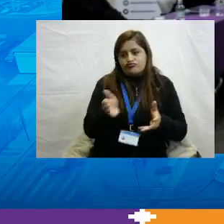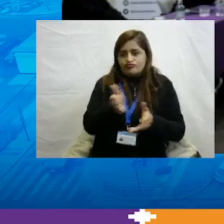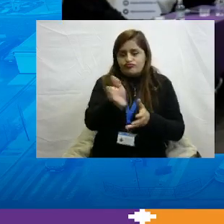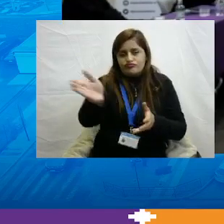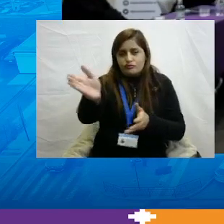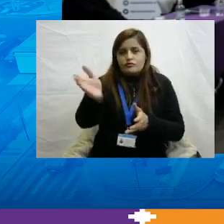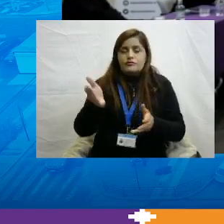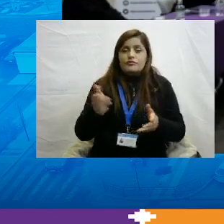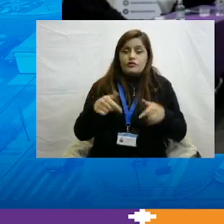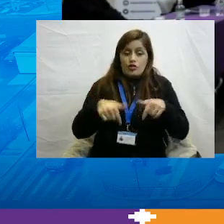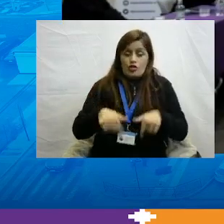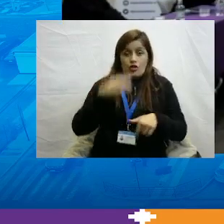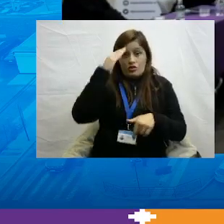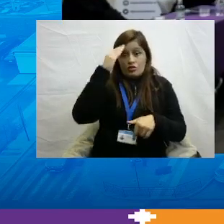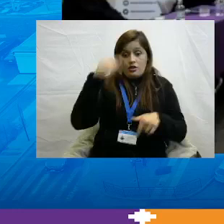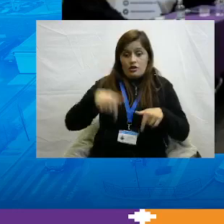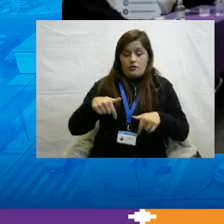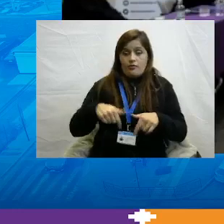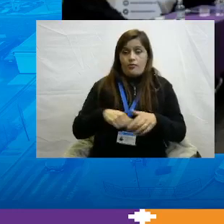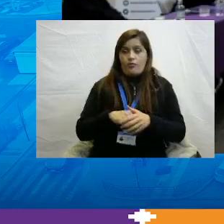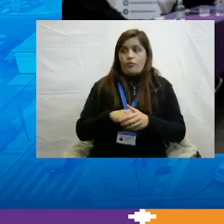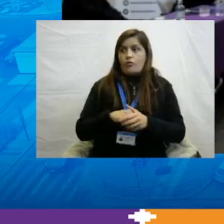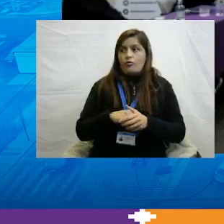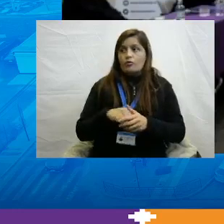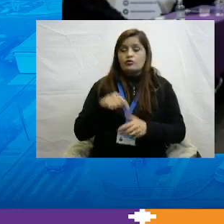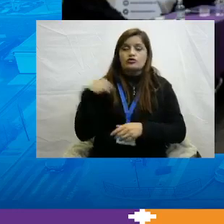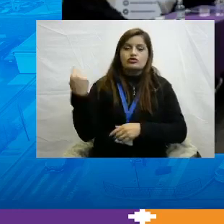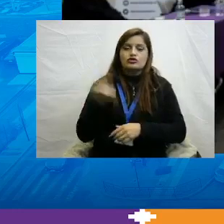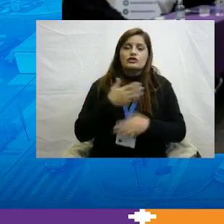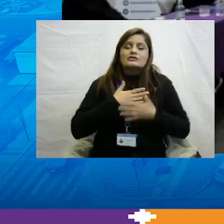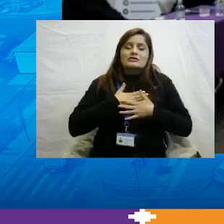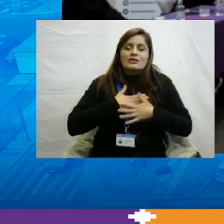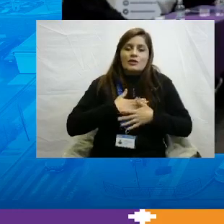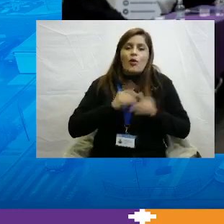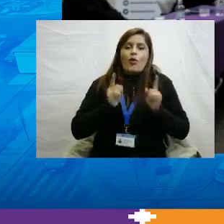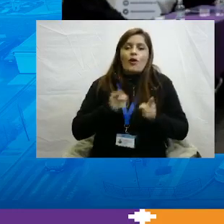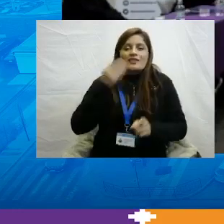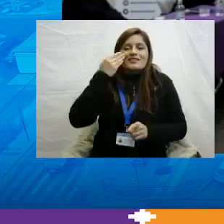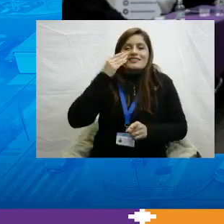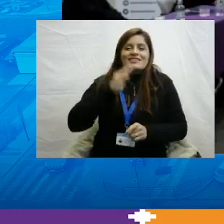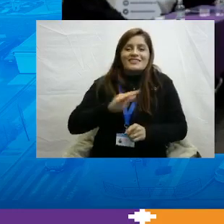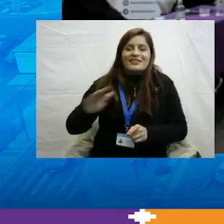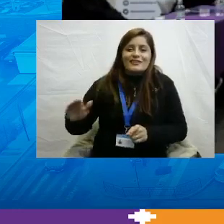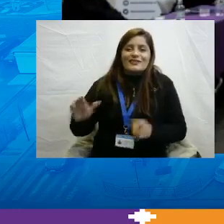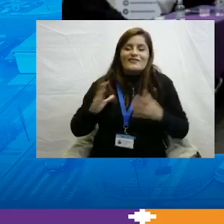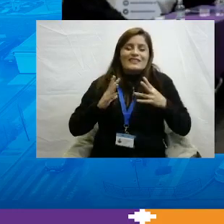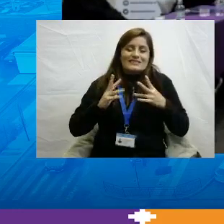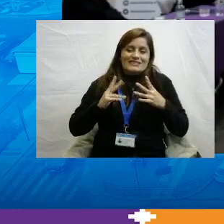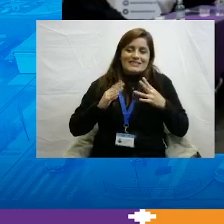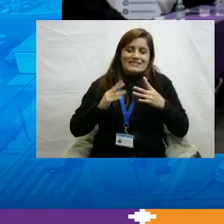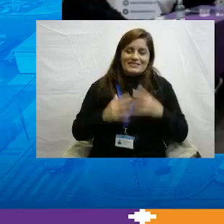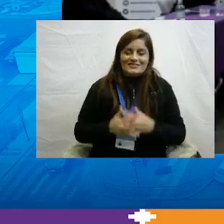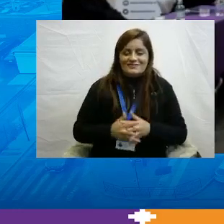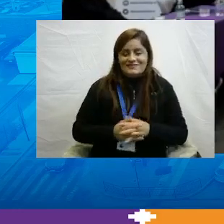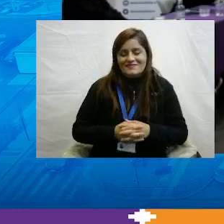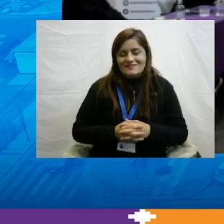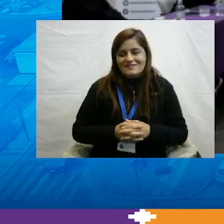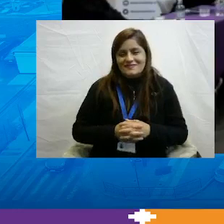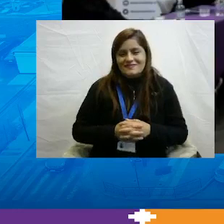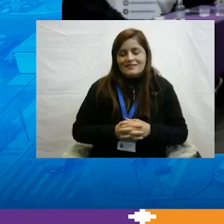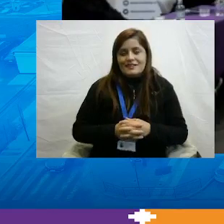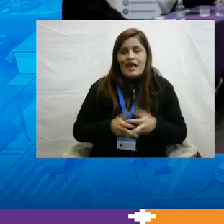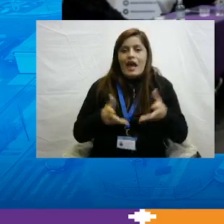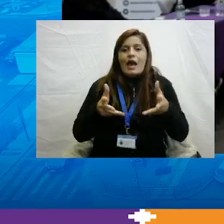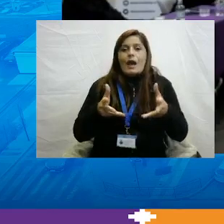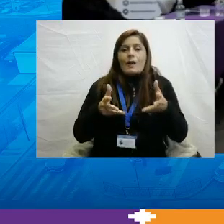día, aunque ustedes no lo crean, nos sentimos como un niño comiéndonos un caramelo. Pasa el